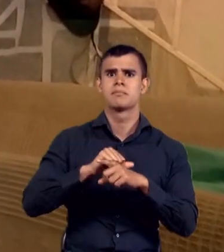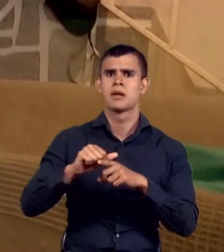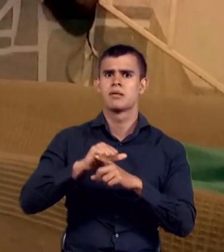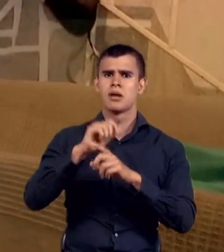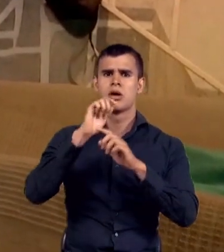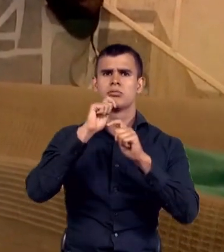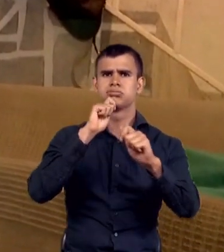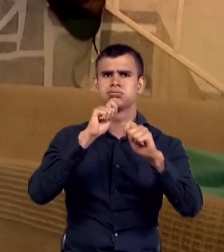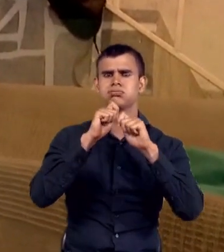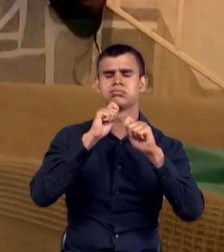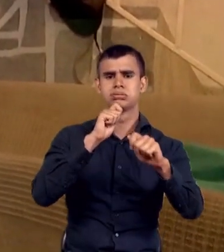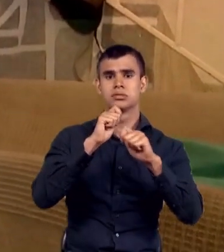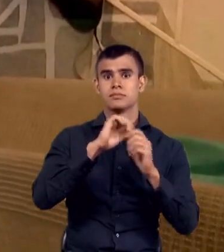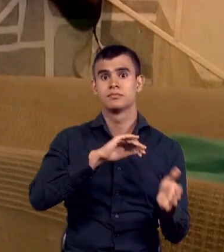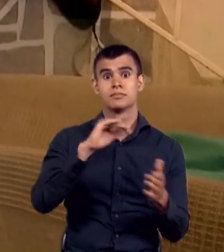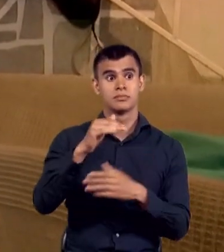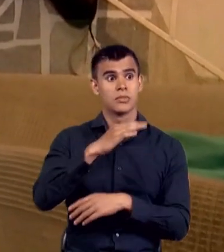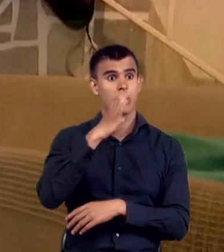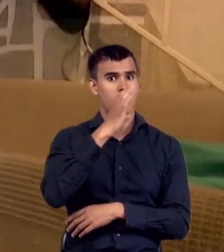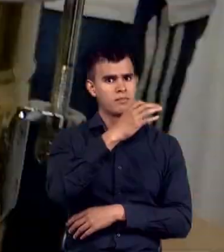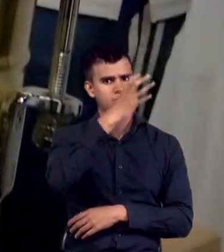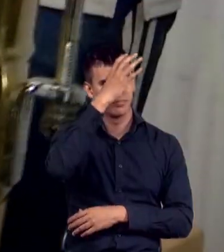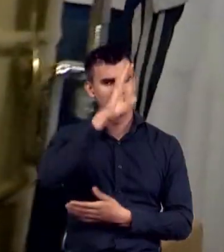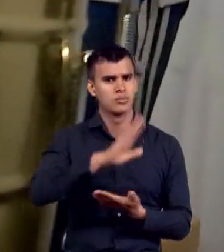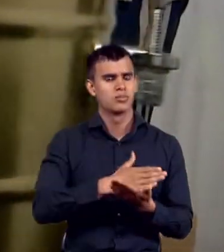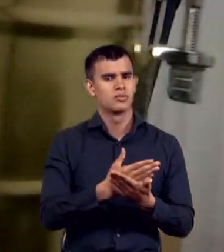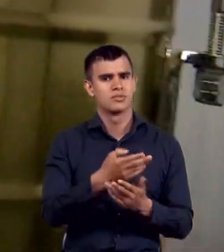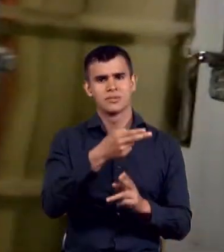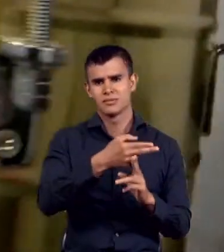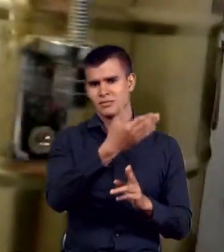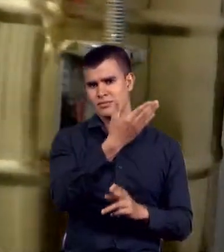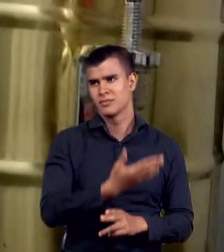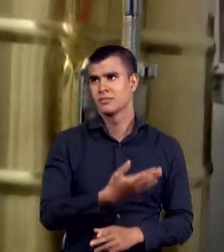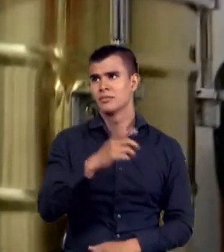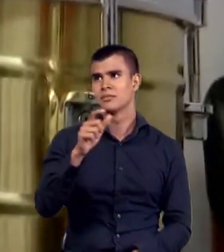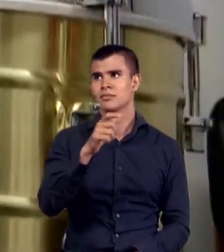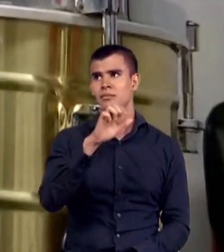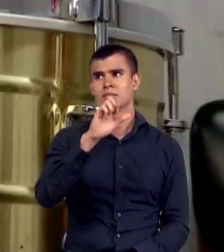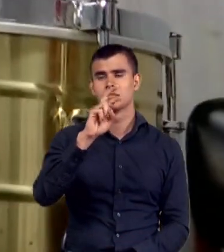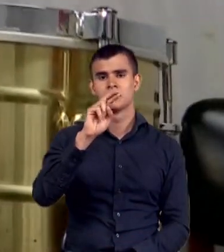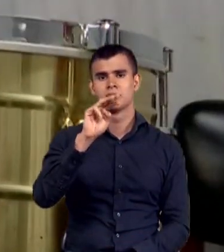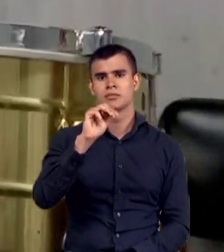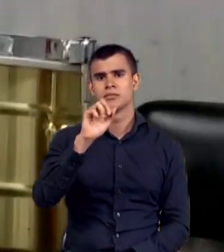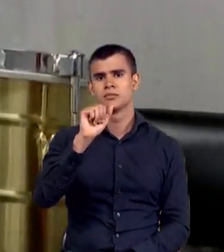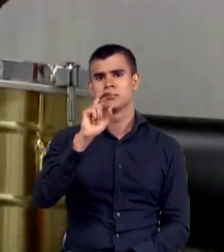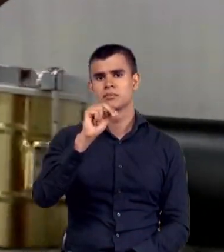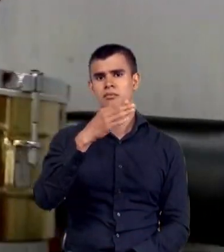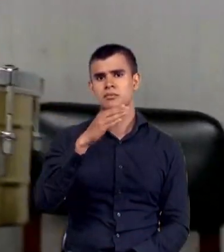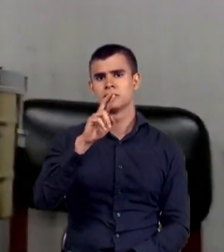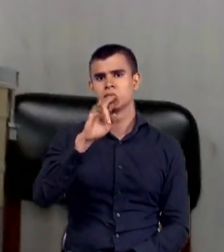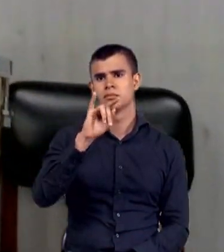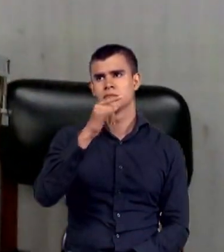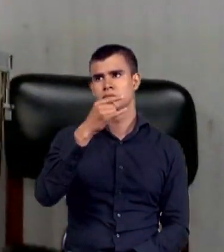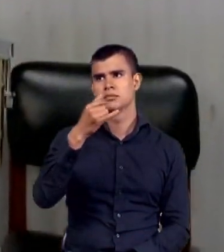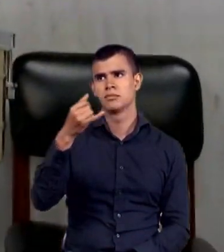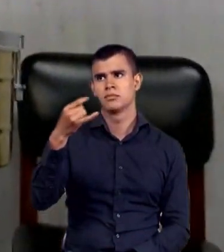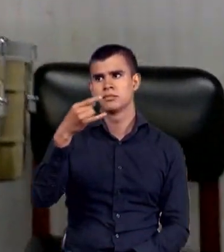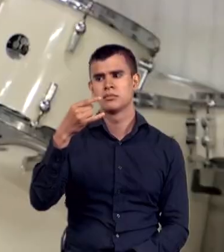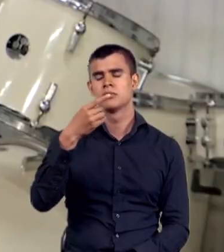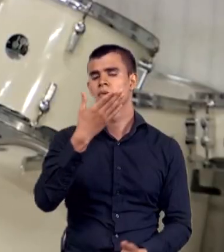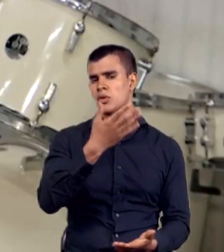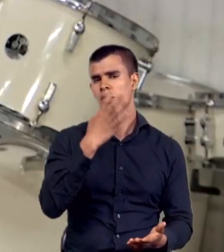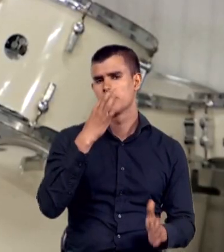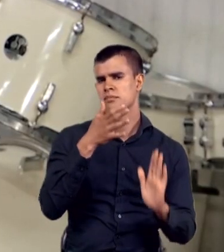este instrumento. El músico percusionista Germán Ruiz nos habla al respecto. Cabe descifrar que cuando se constituye